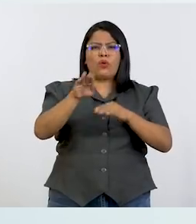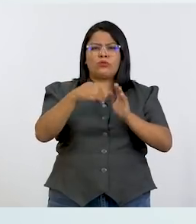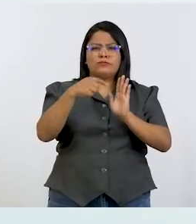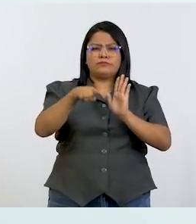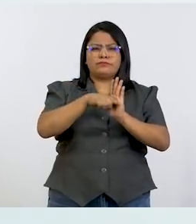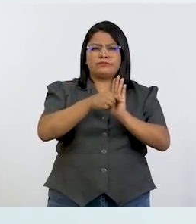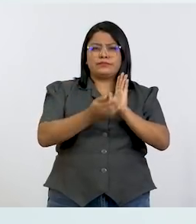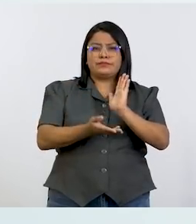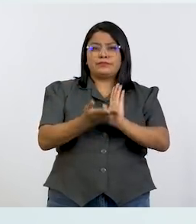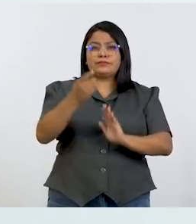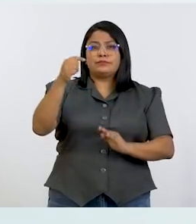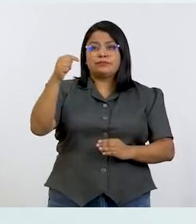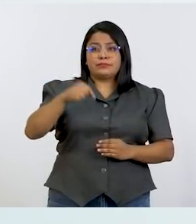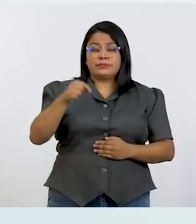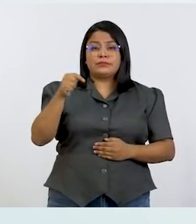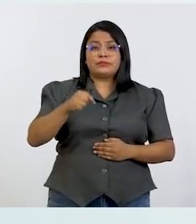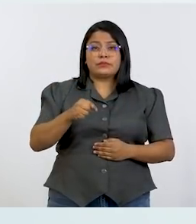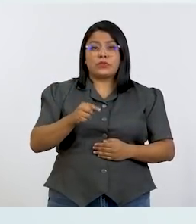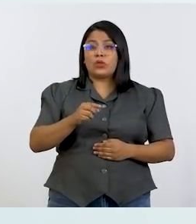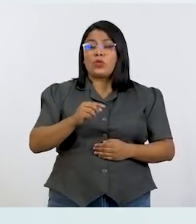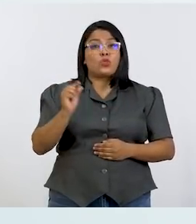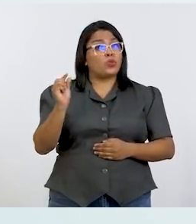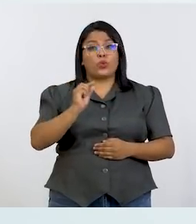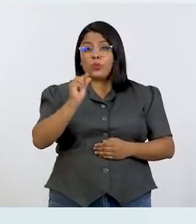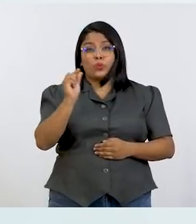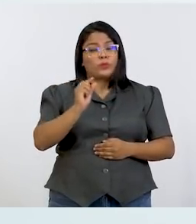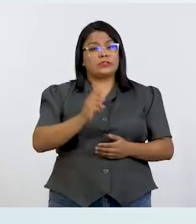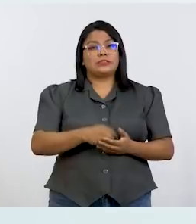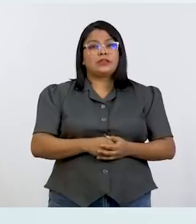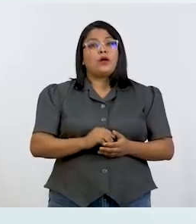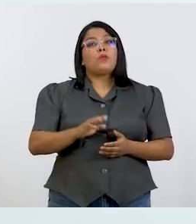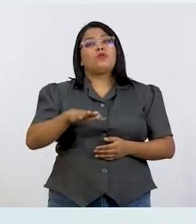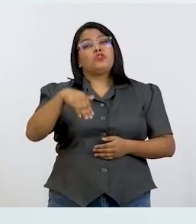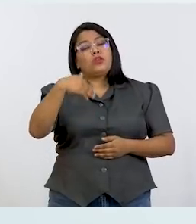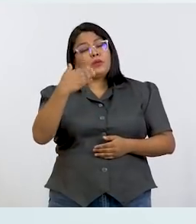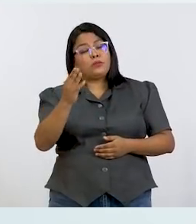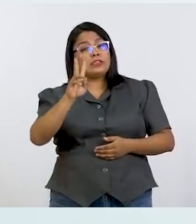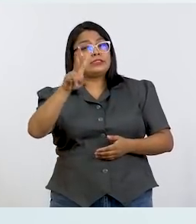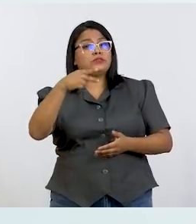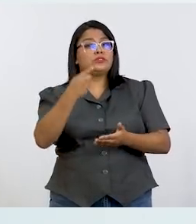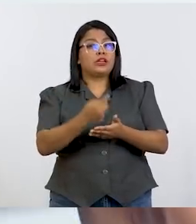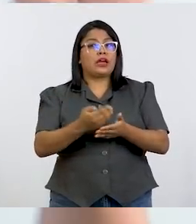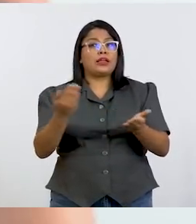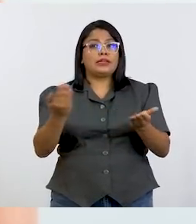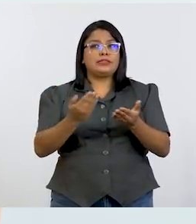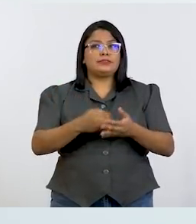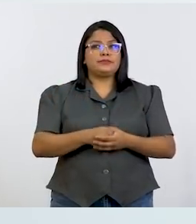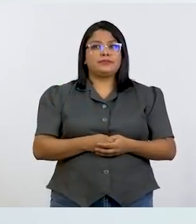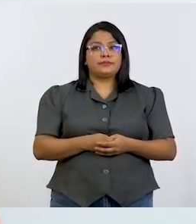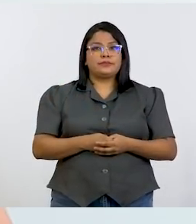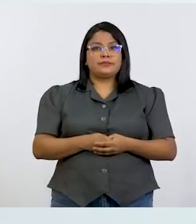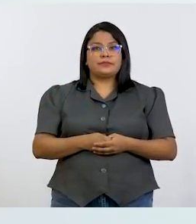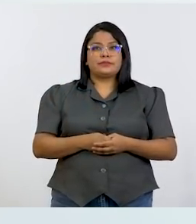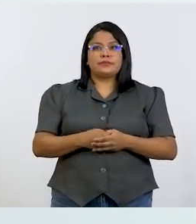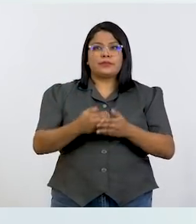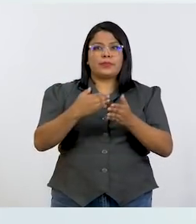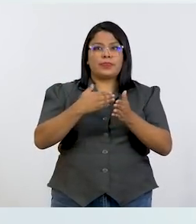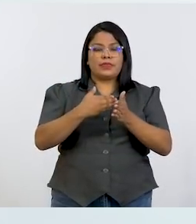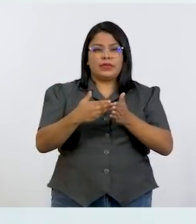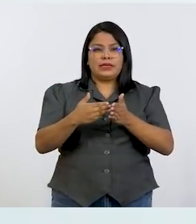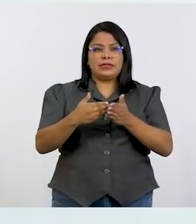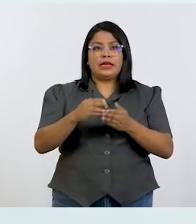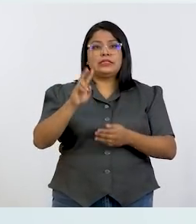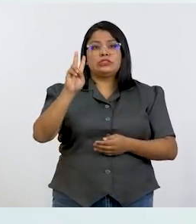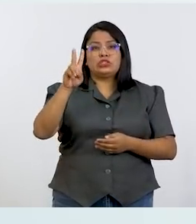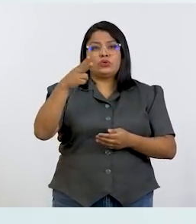este momento son sin prestar, pues eso se hace en segundo grado. Se inicia en segundo